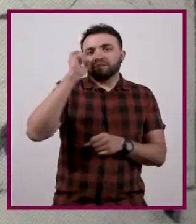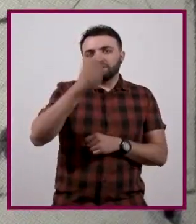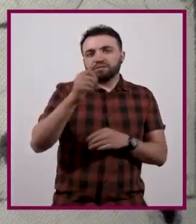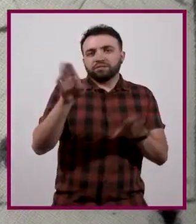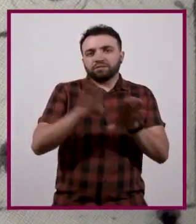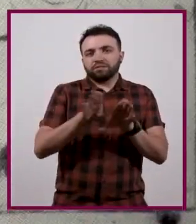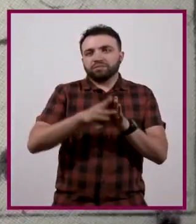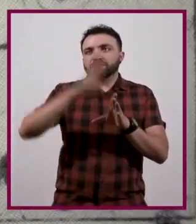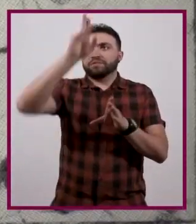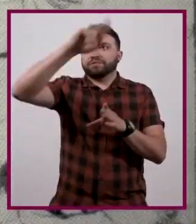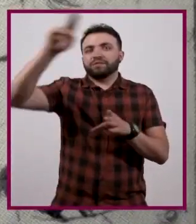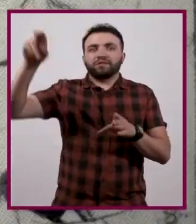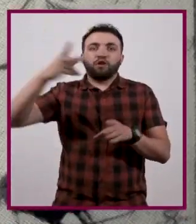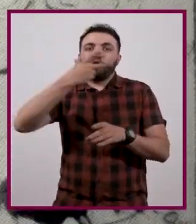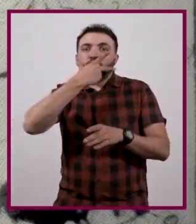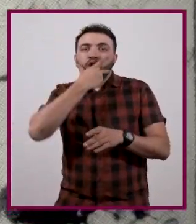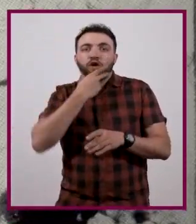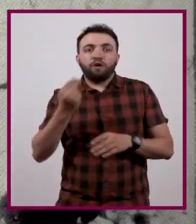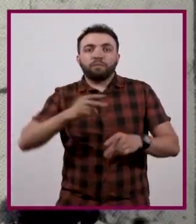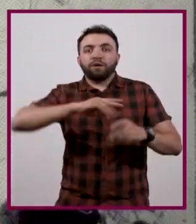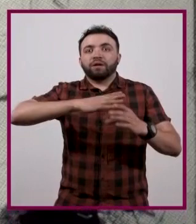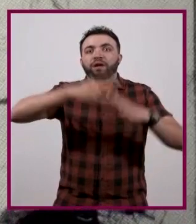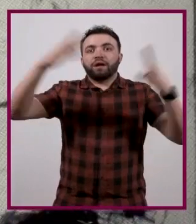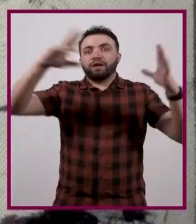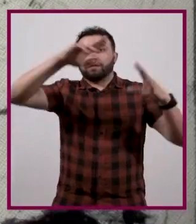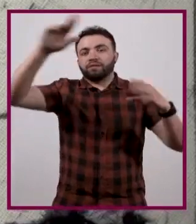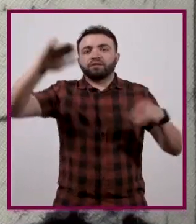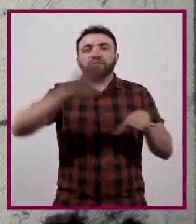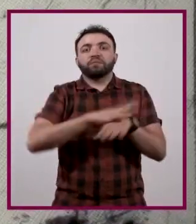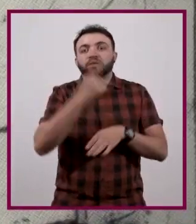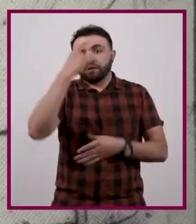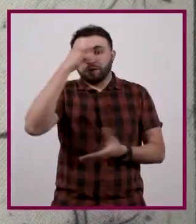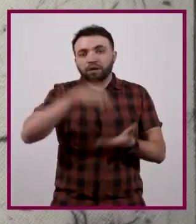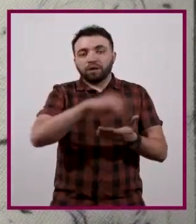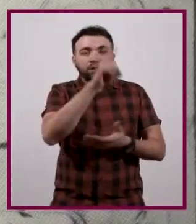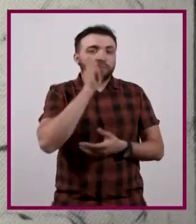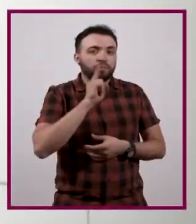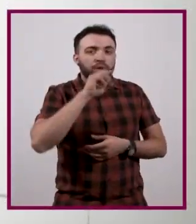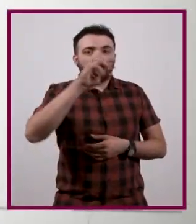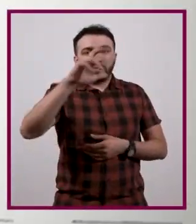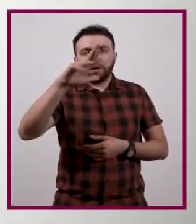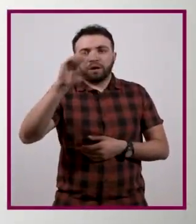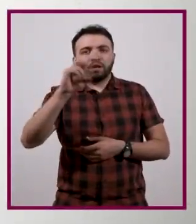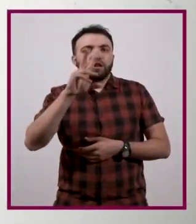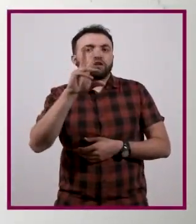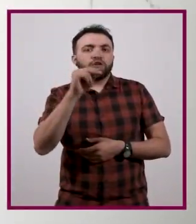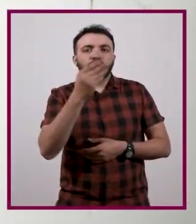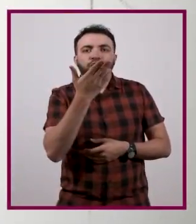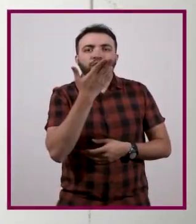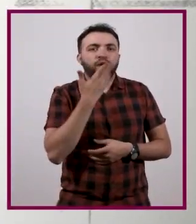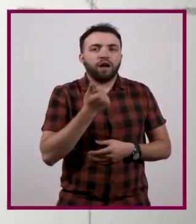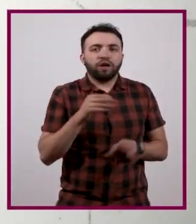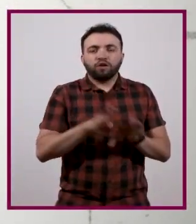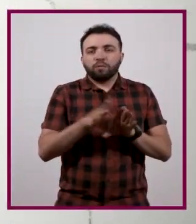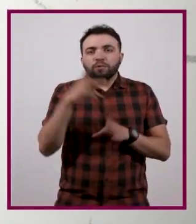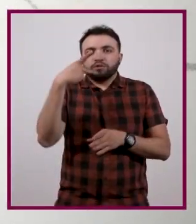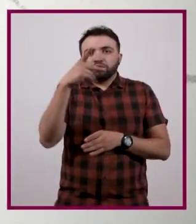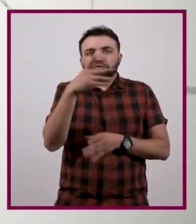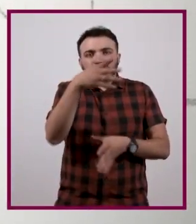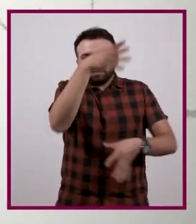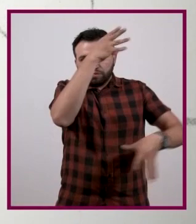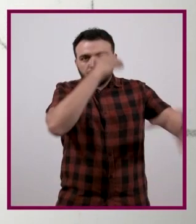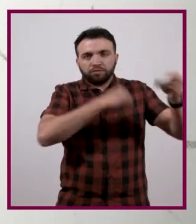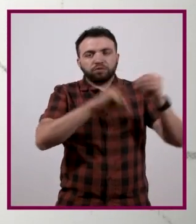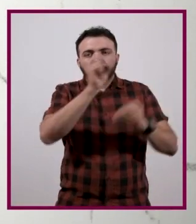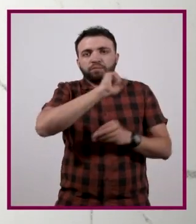grandes muralistas, y que consideraron que María Izquierdo no tenía la formación necesaria como para